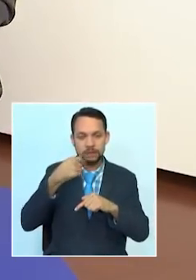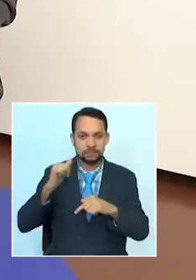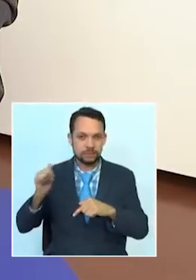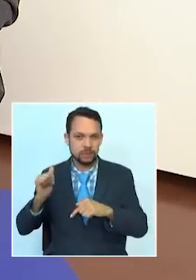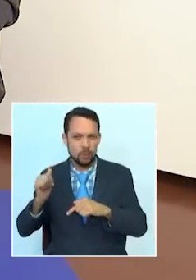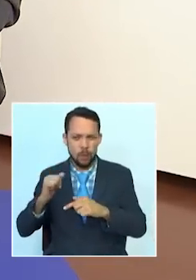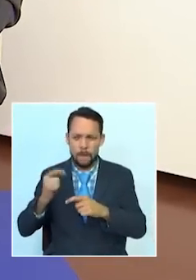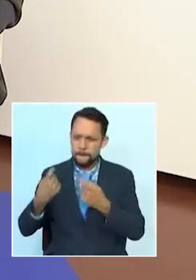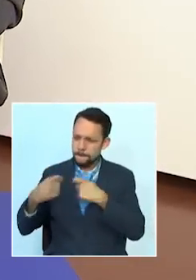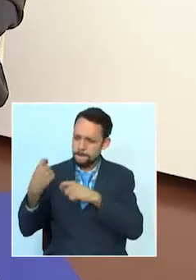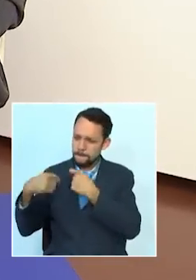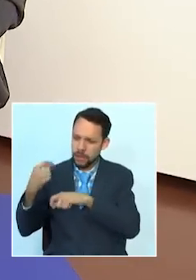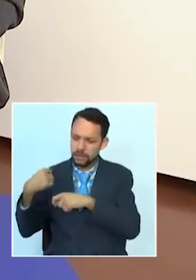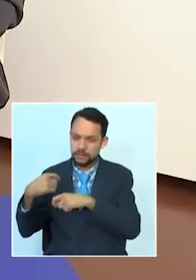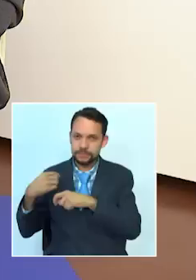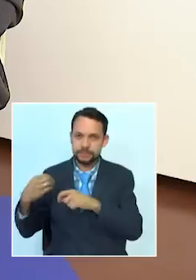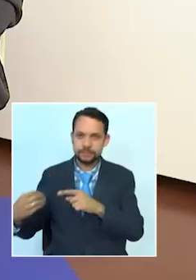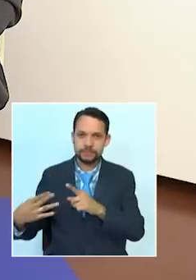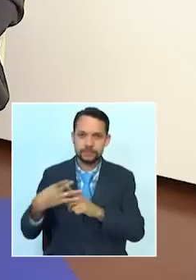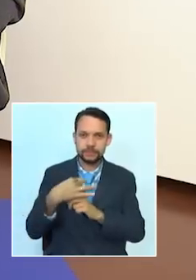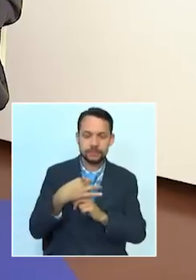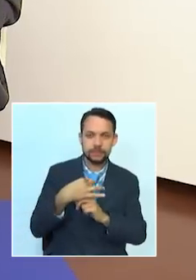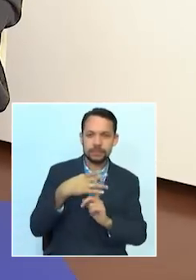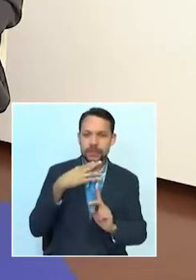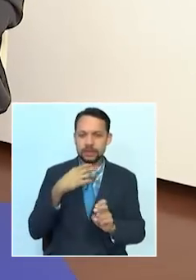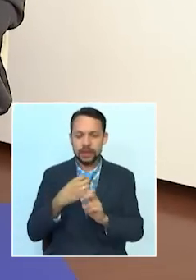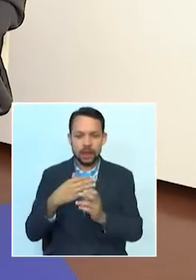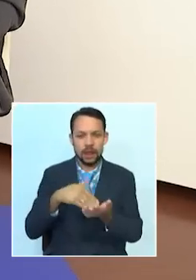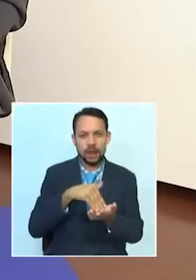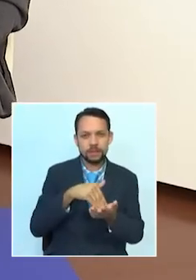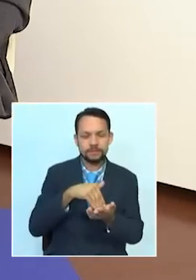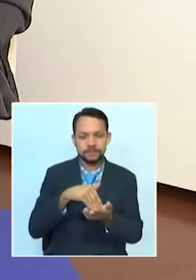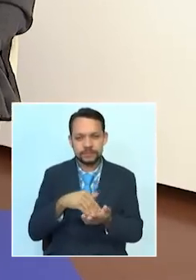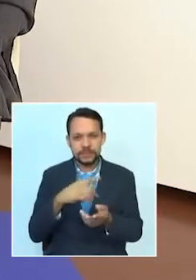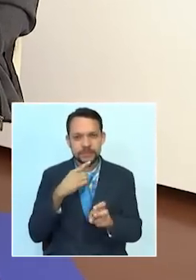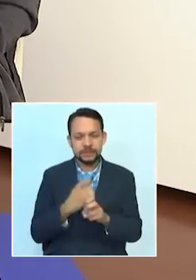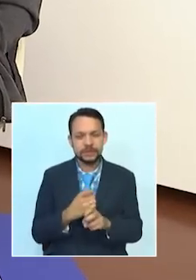qué sirve para los niveles de creatinina la tengo en